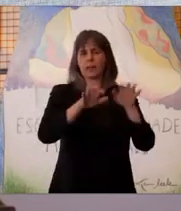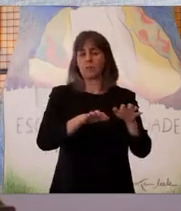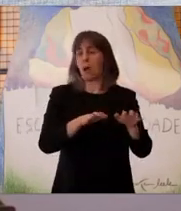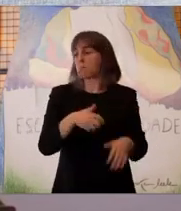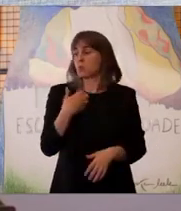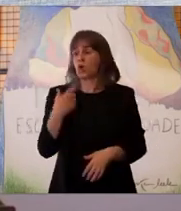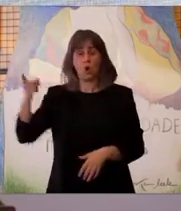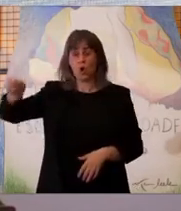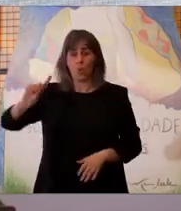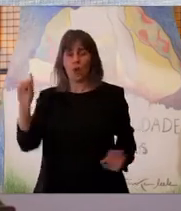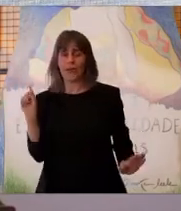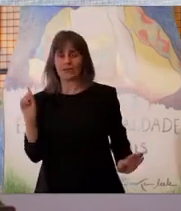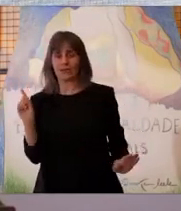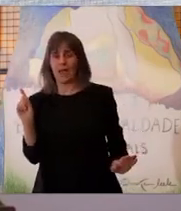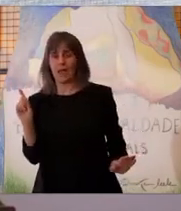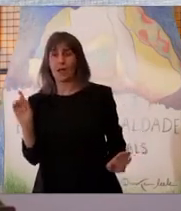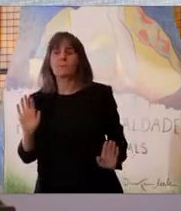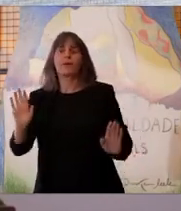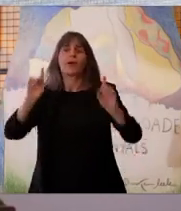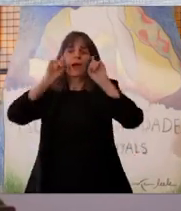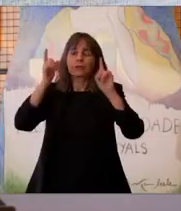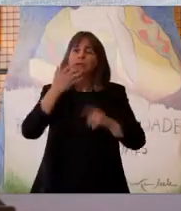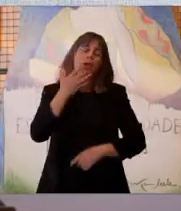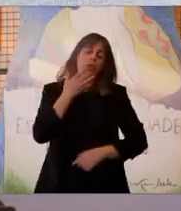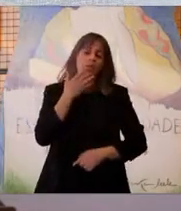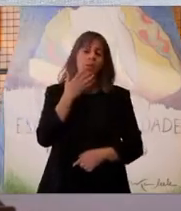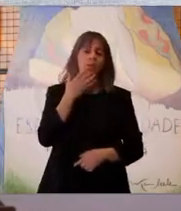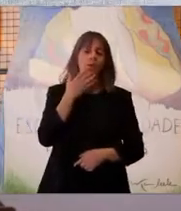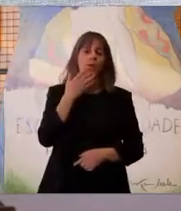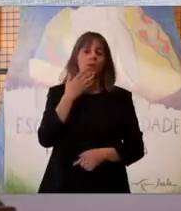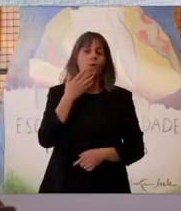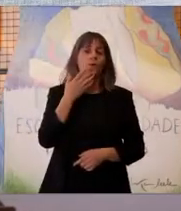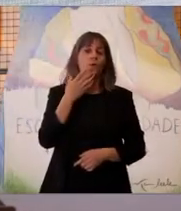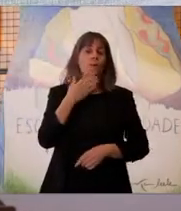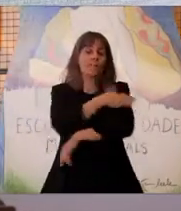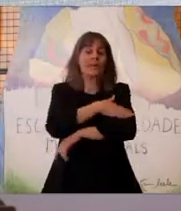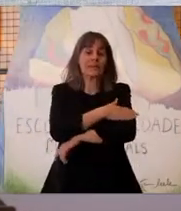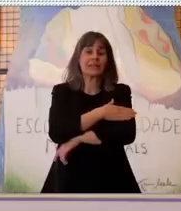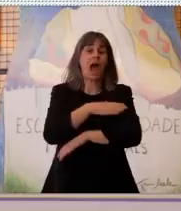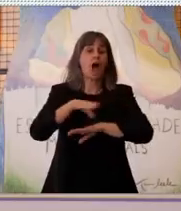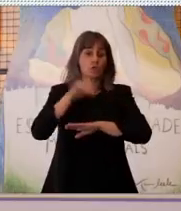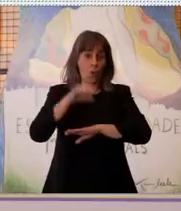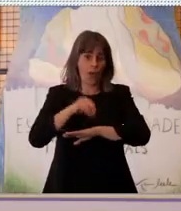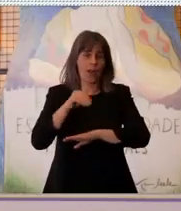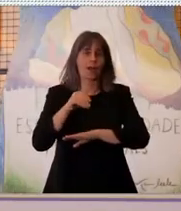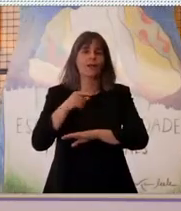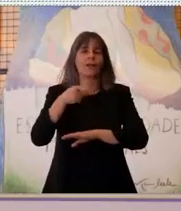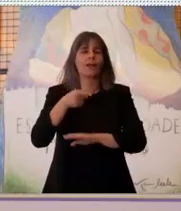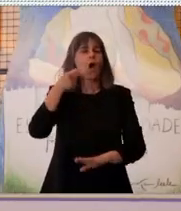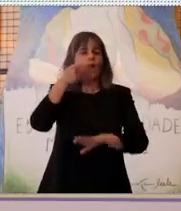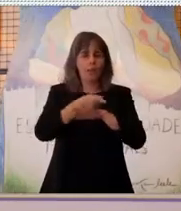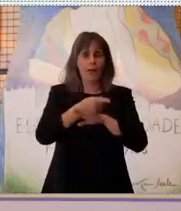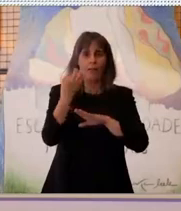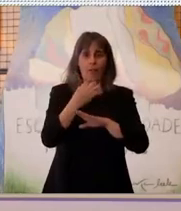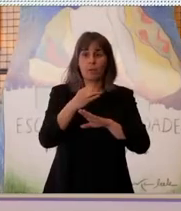cuestiones No sé lo de jacinda arden en Nueva Zelanda o la ministra sueca que se vio obligada a dar explicaciones